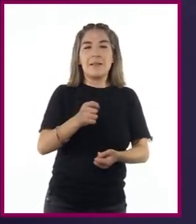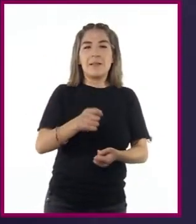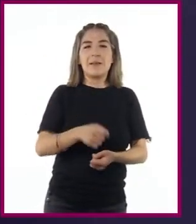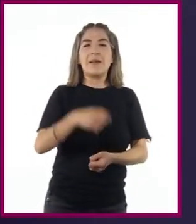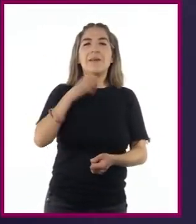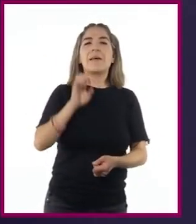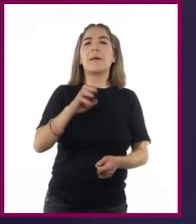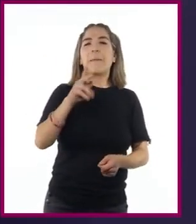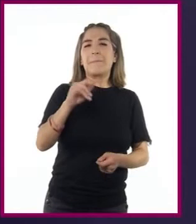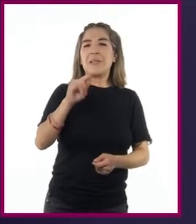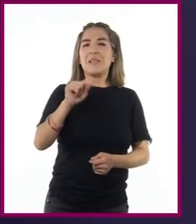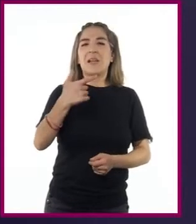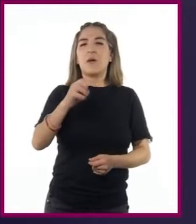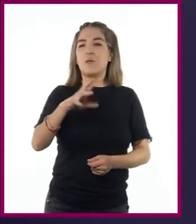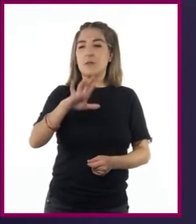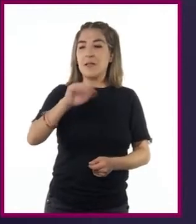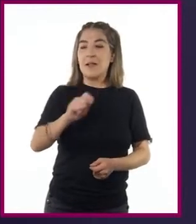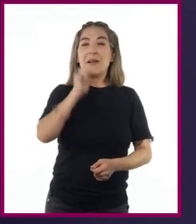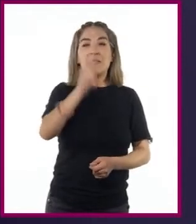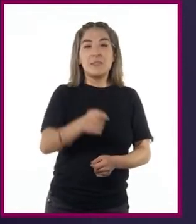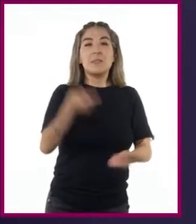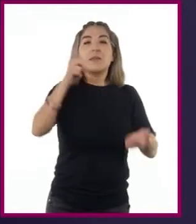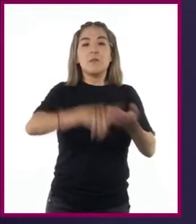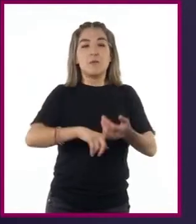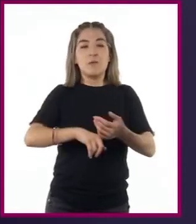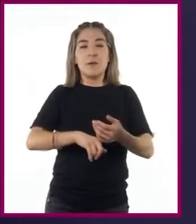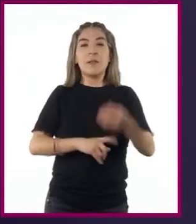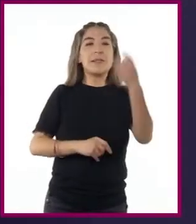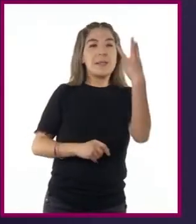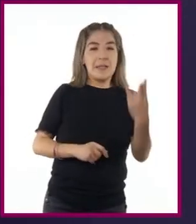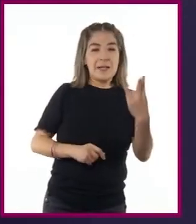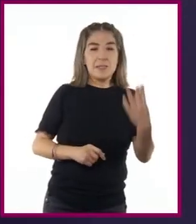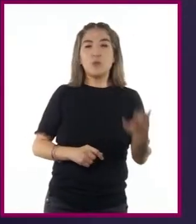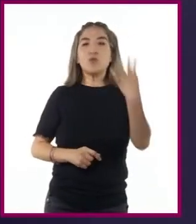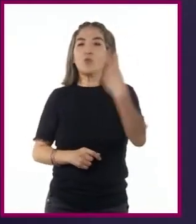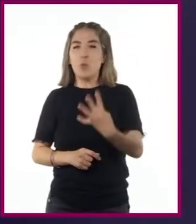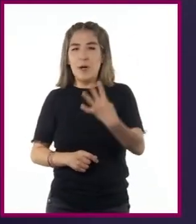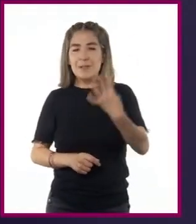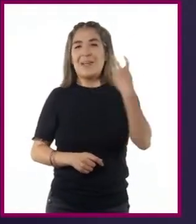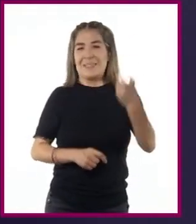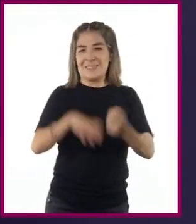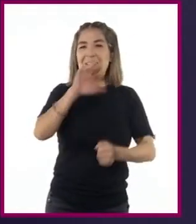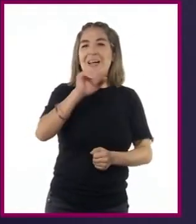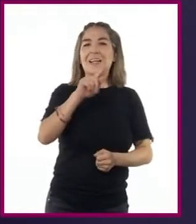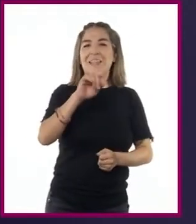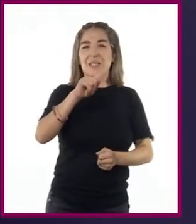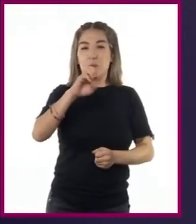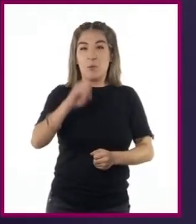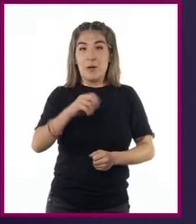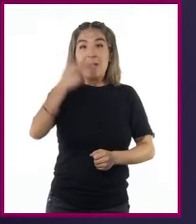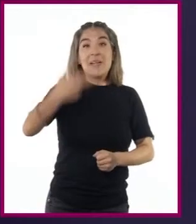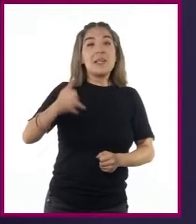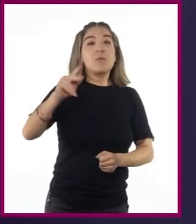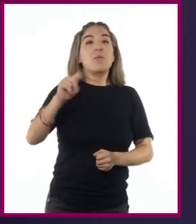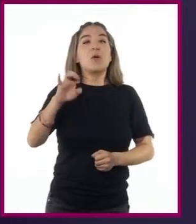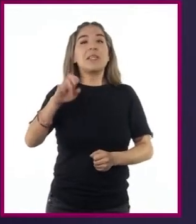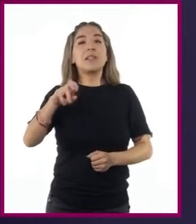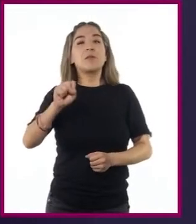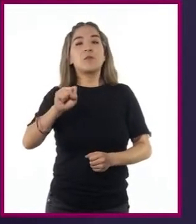pitagórica, en donde los catetos son 3 y 4 y la hipotenusa es